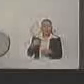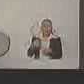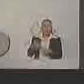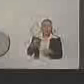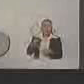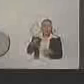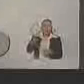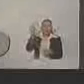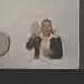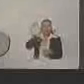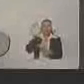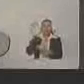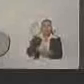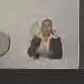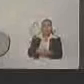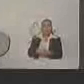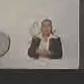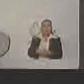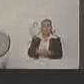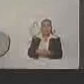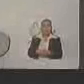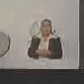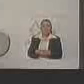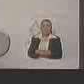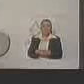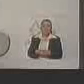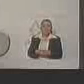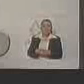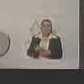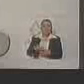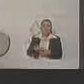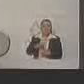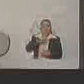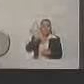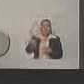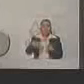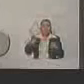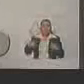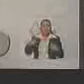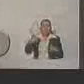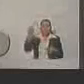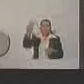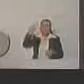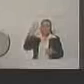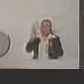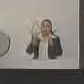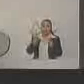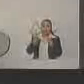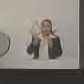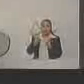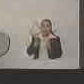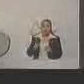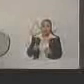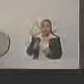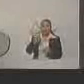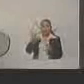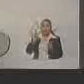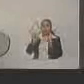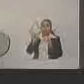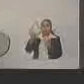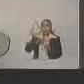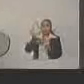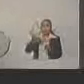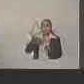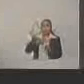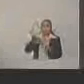cambio. Yo coincido en que, con todos los ciudadanos con los que he hablado, en que el mayor de los